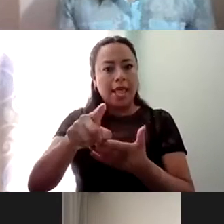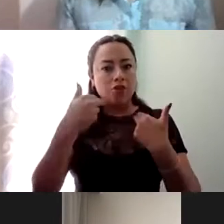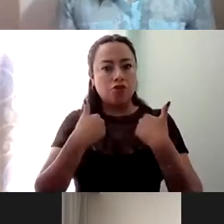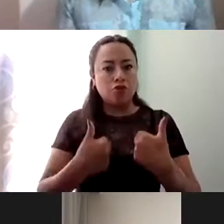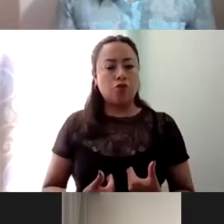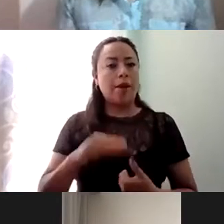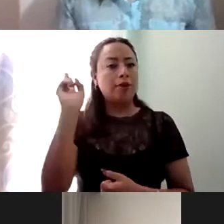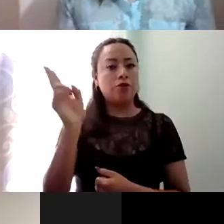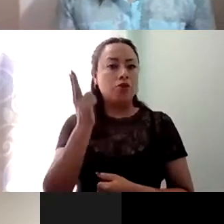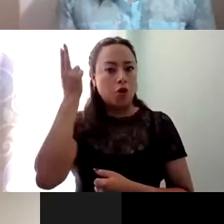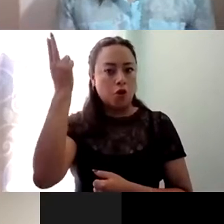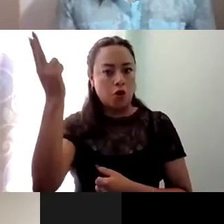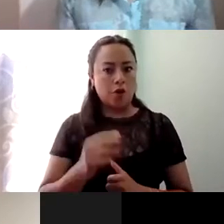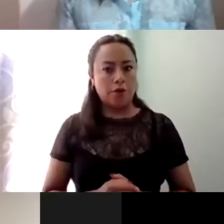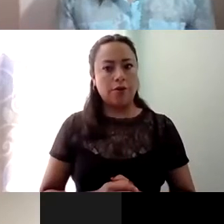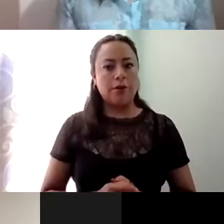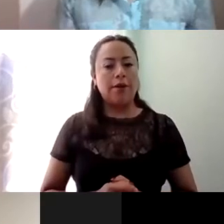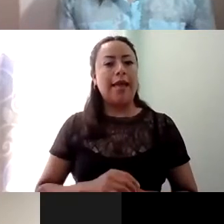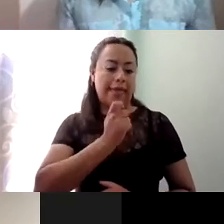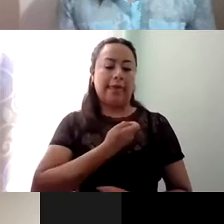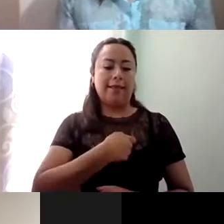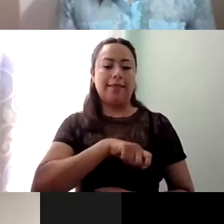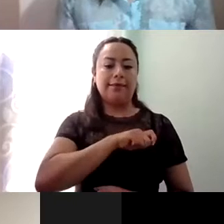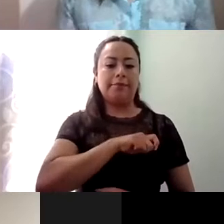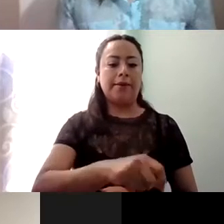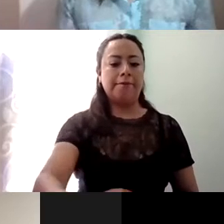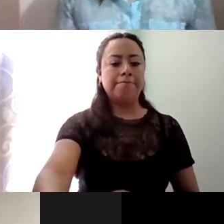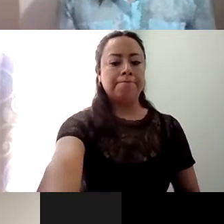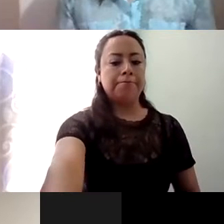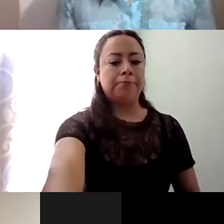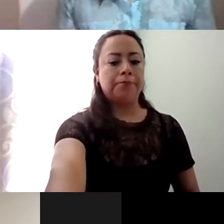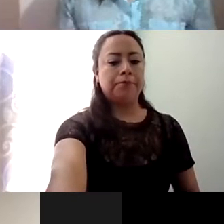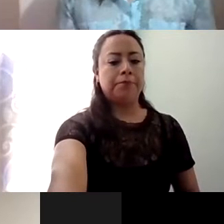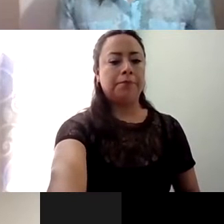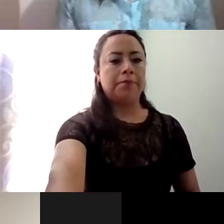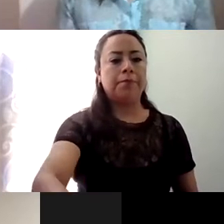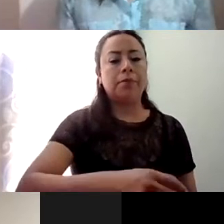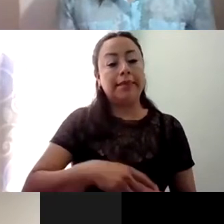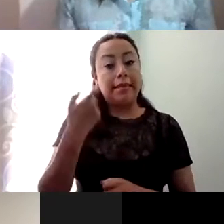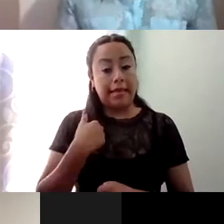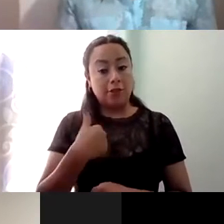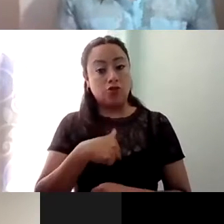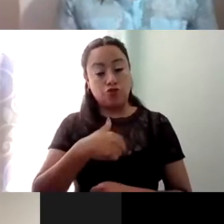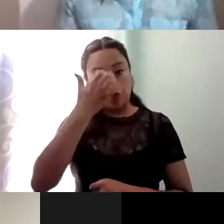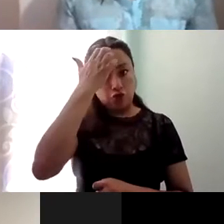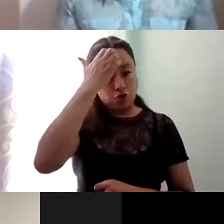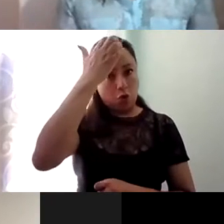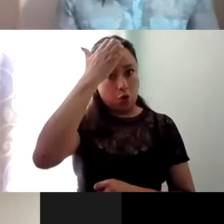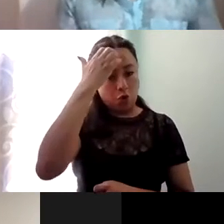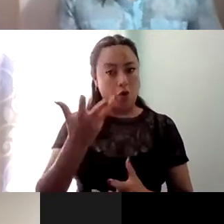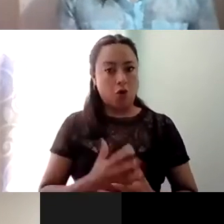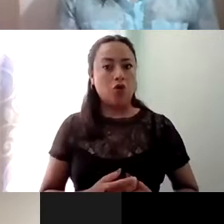la Universidad Castilla-La Mancha en España. Situación, bueno, que me ha permitido conocer el marco legal en los